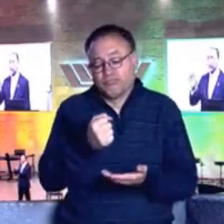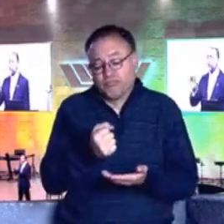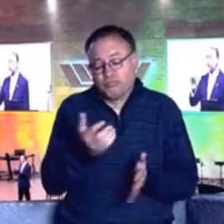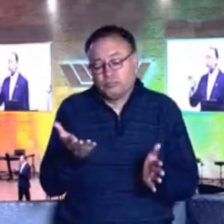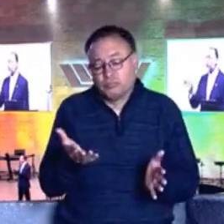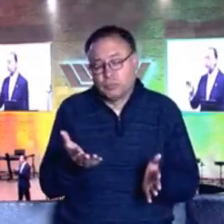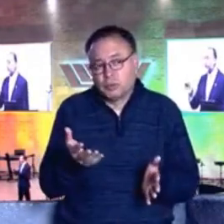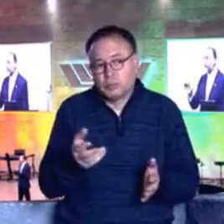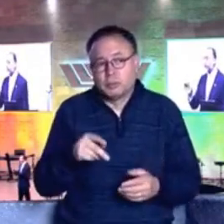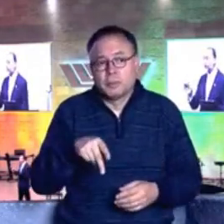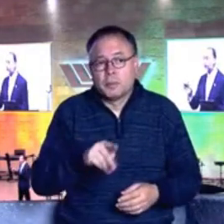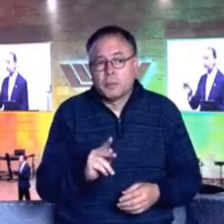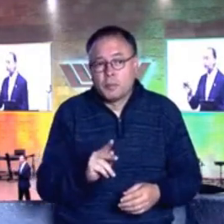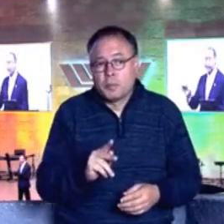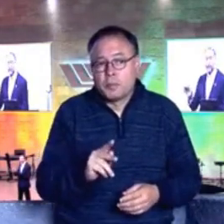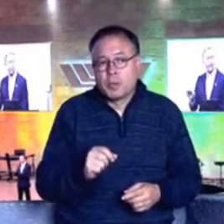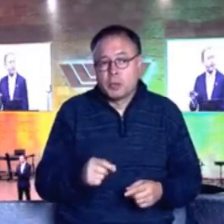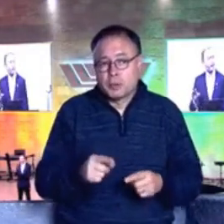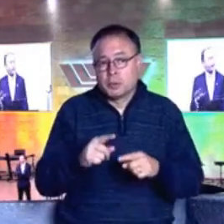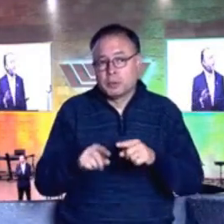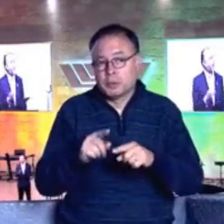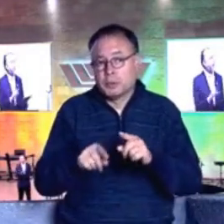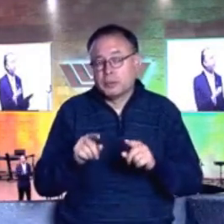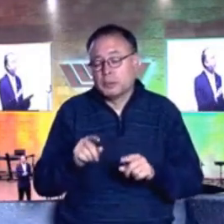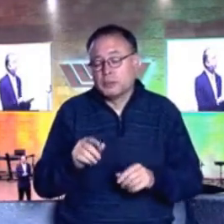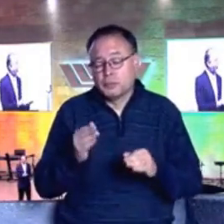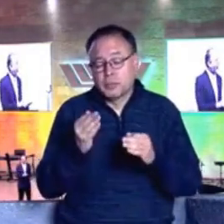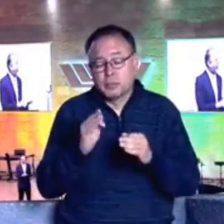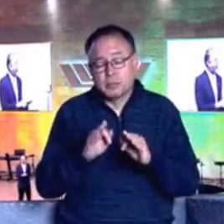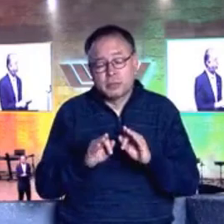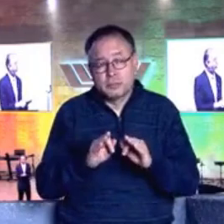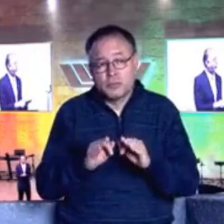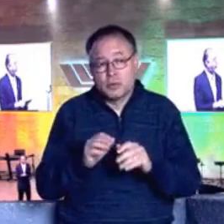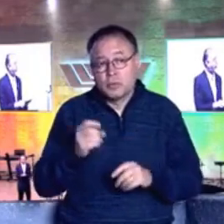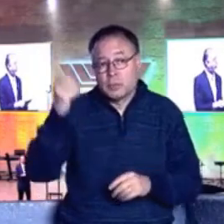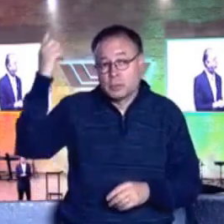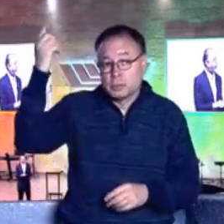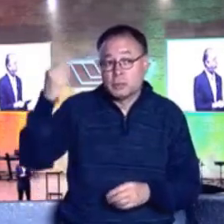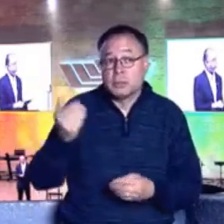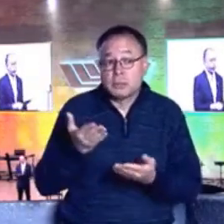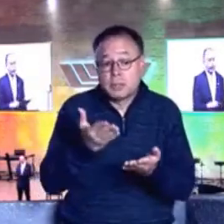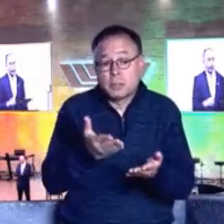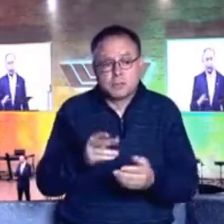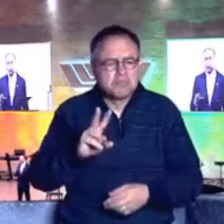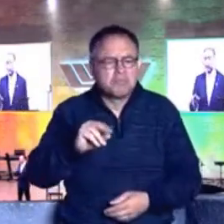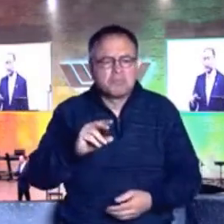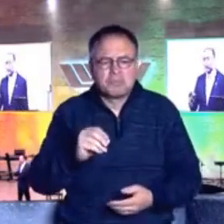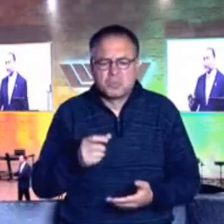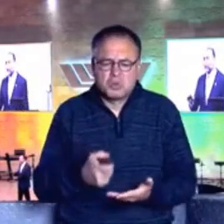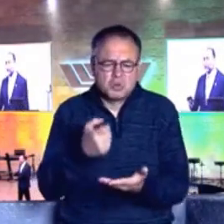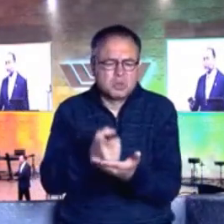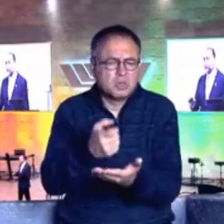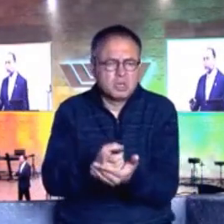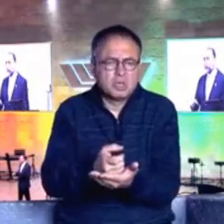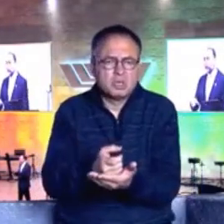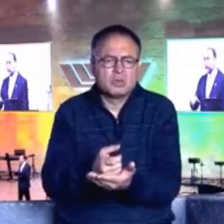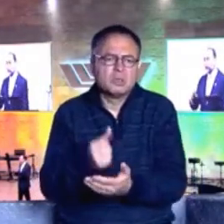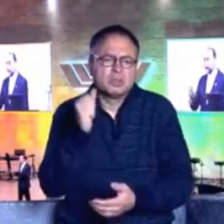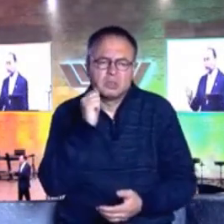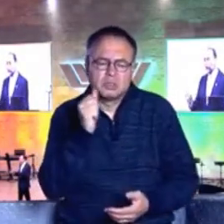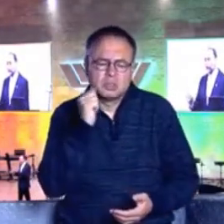nos provee sin necesidad de dinero muchas veces nos provee de